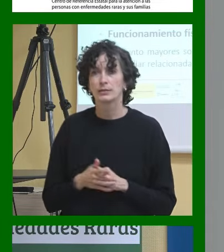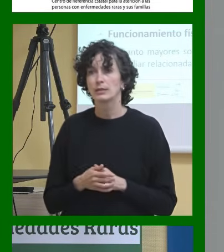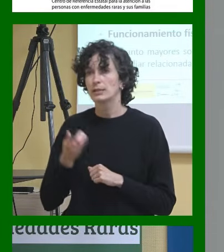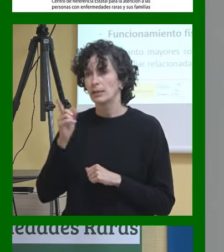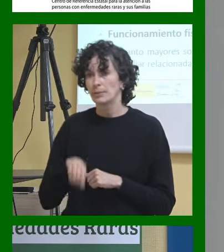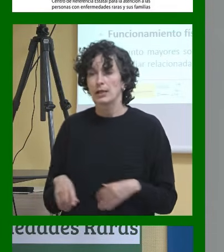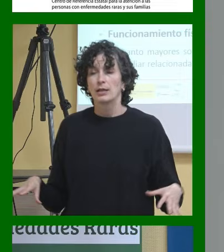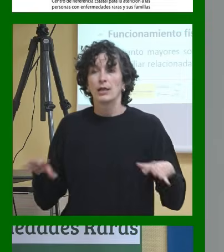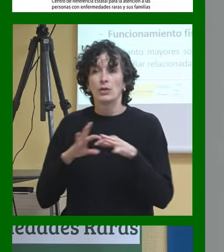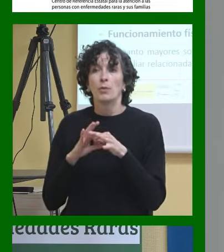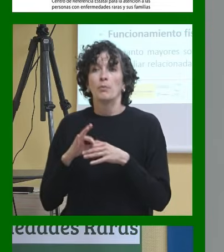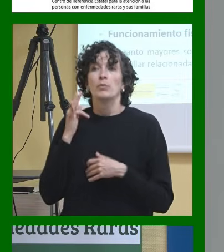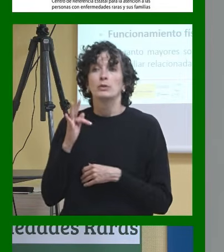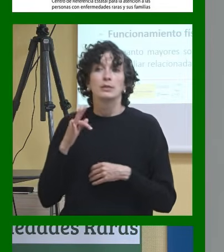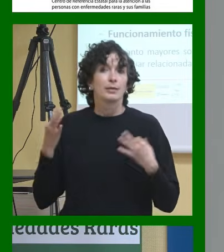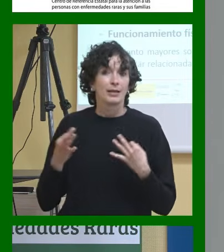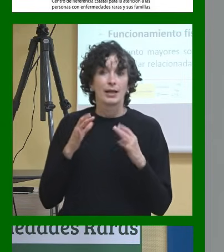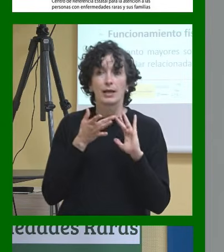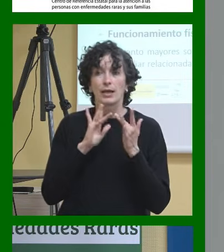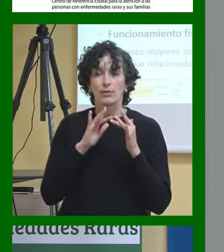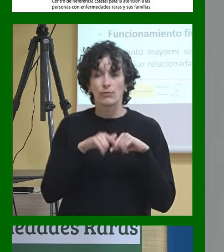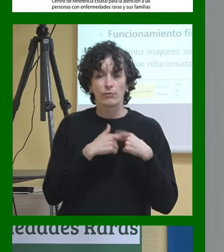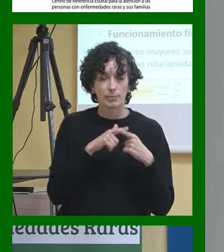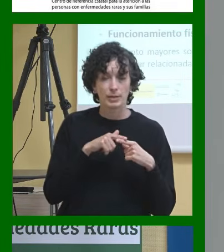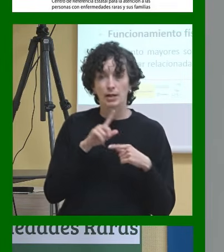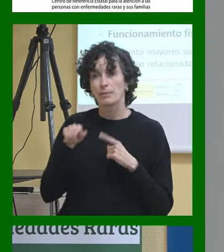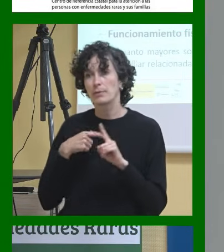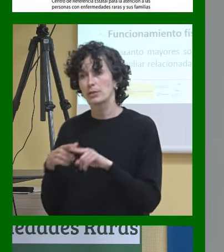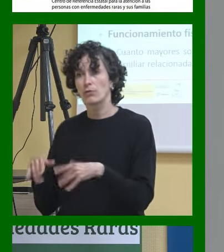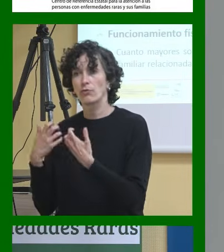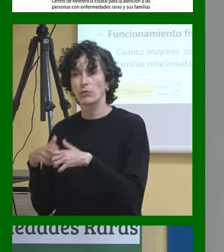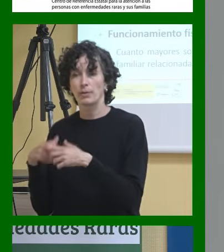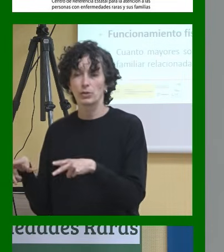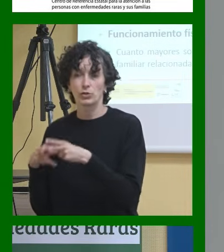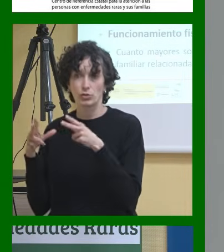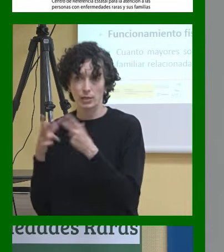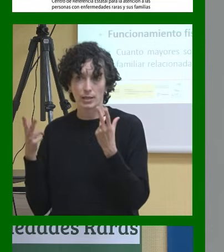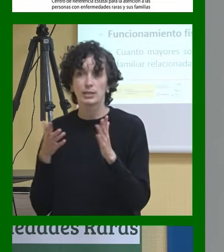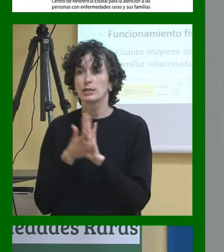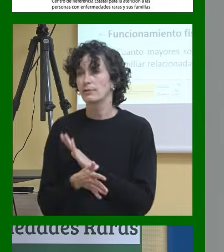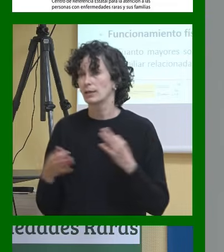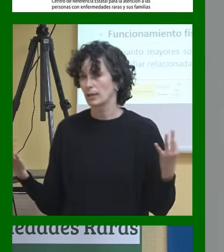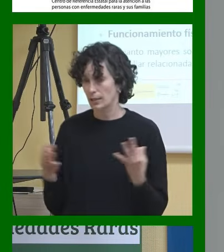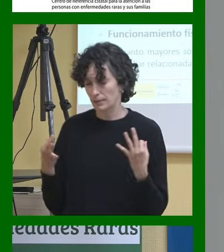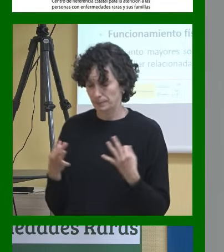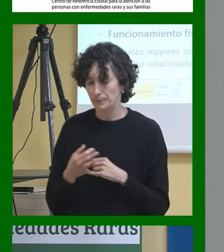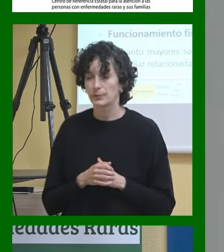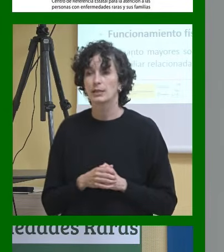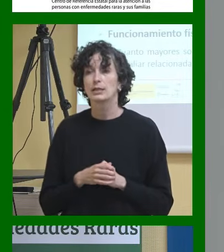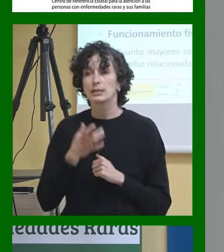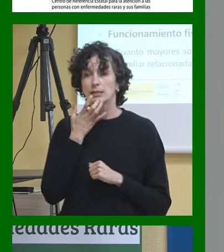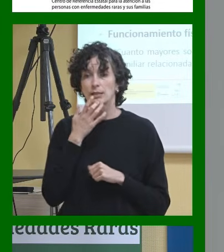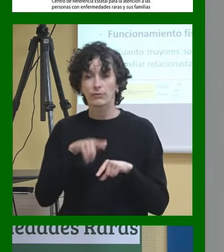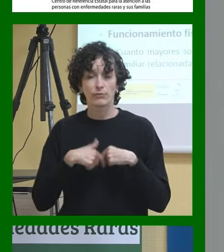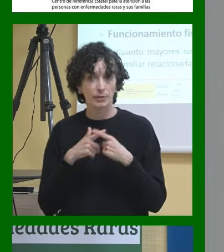una relación positiva entre las relaciones familiares y el funcionamiento social. Esto significa que cuando en la